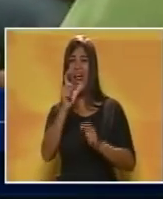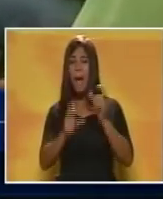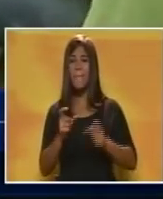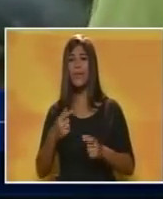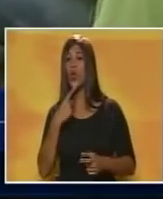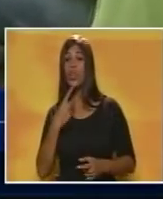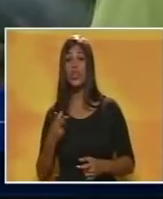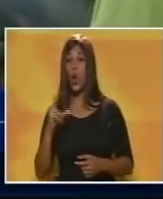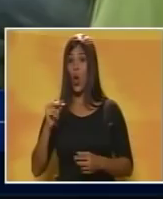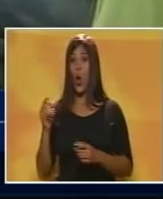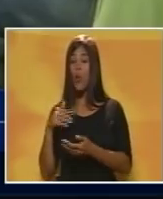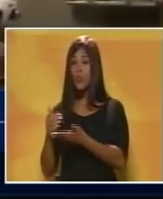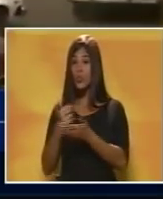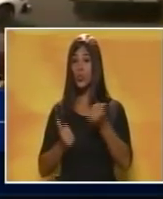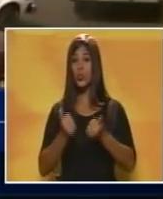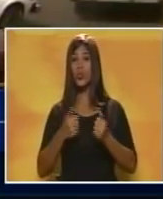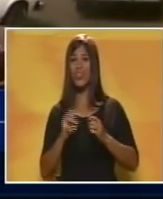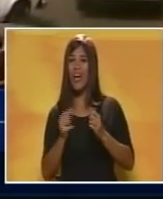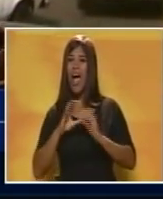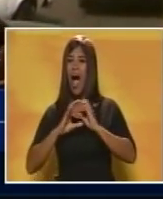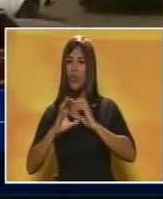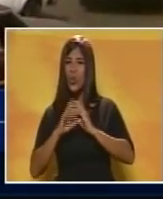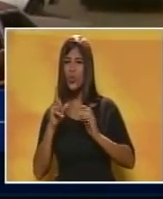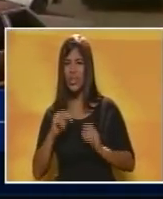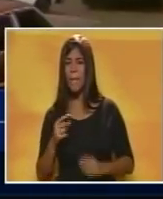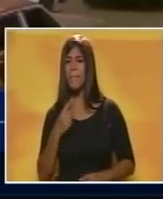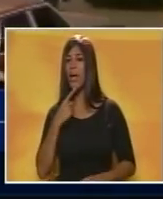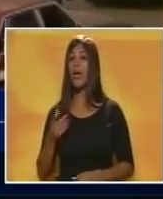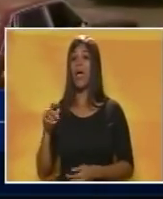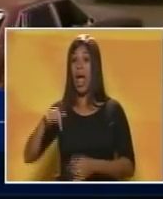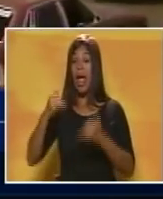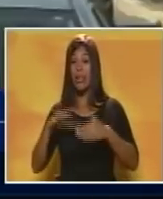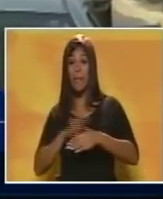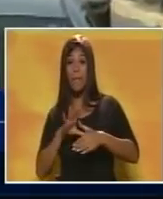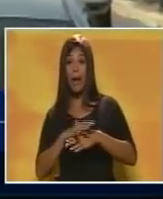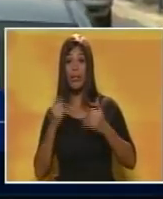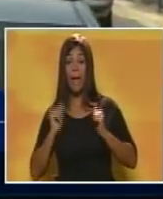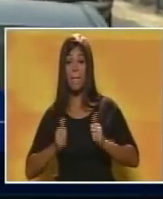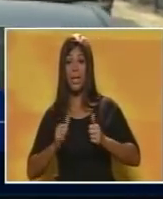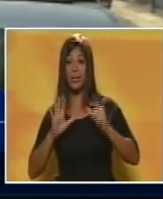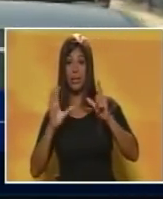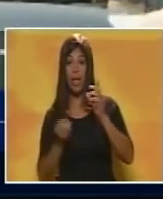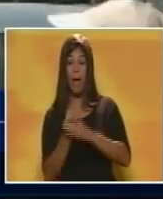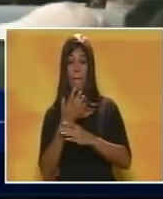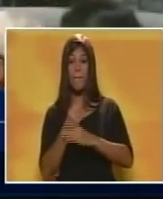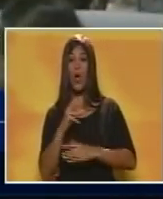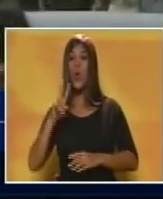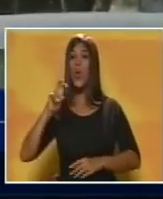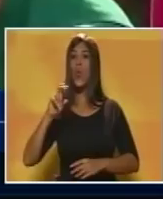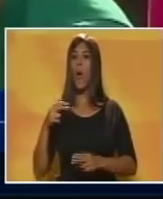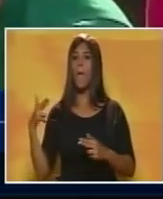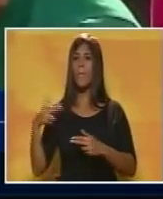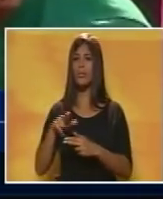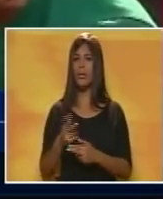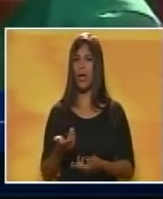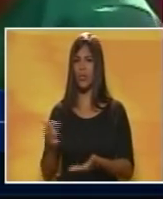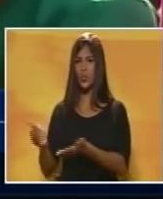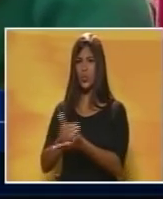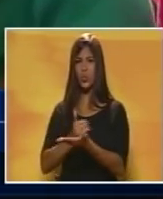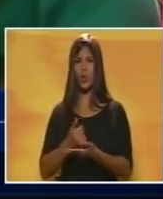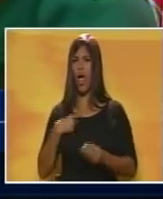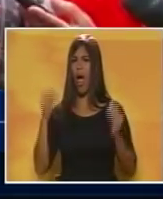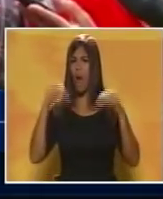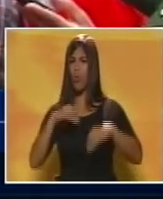por parte de los choferes de carros por puestos y autobuses, quienes desde este martes 7 de mayo fijaron un nuevo precio que a su juicio no